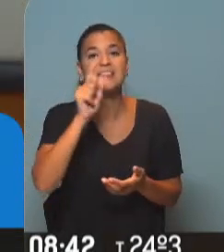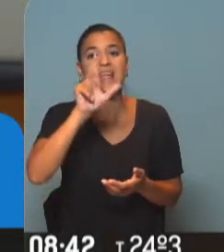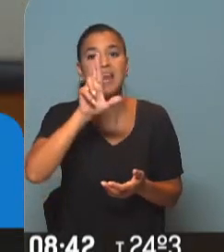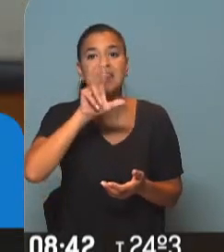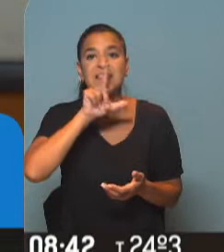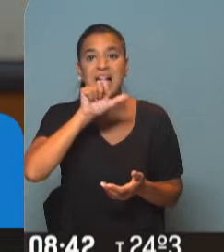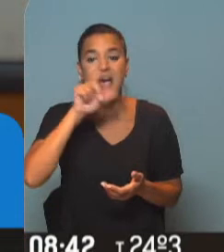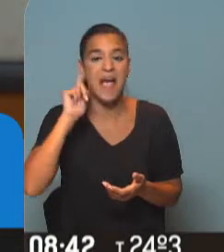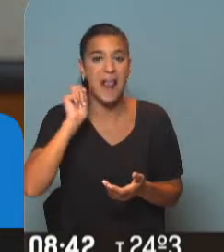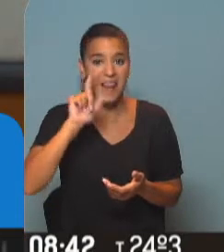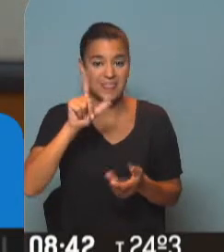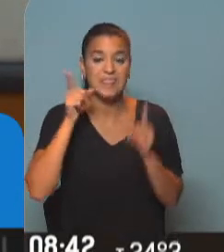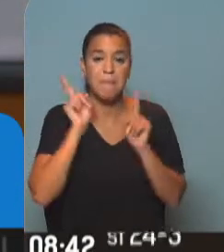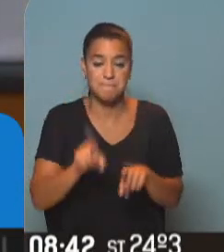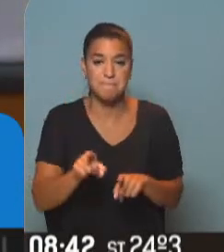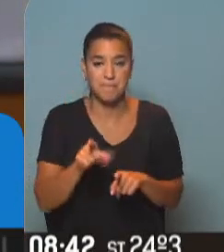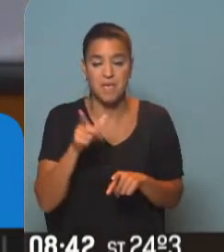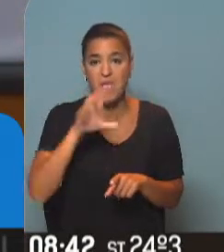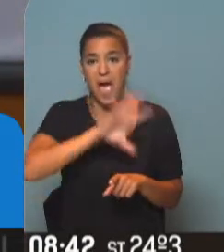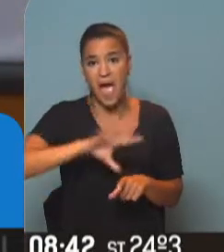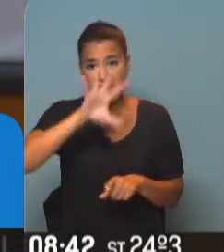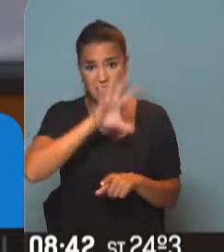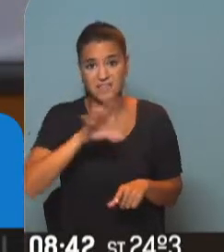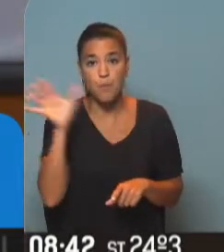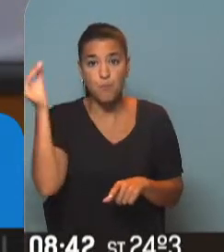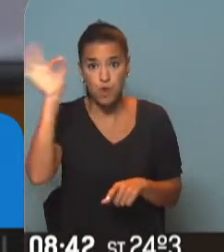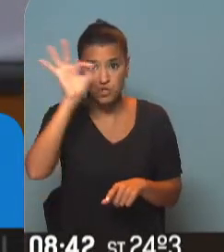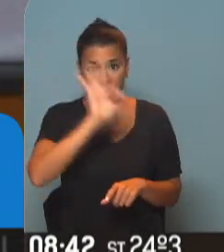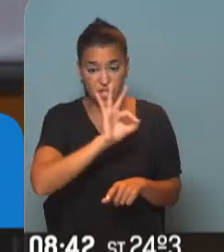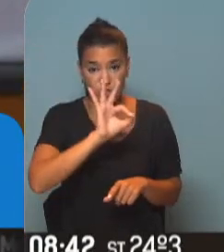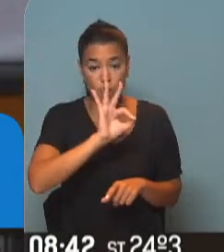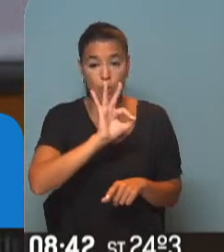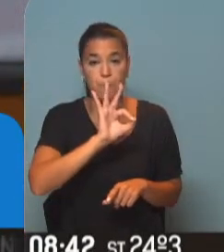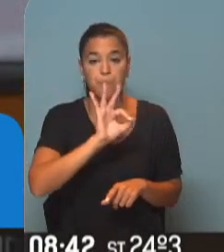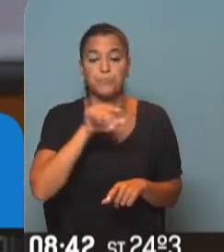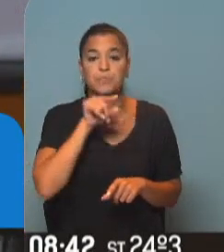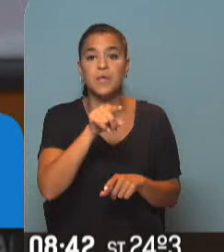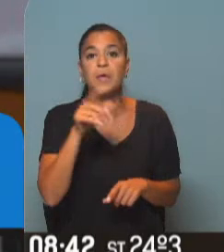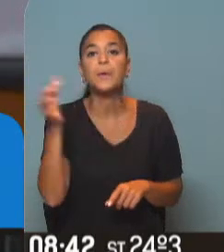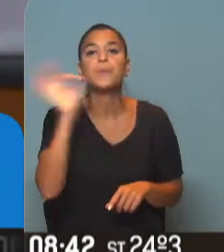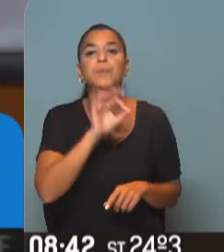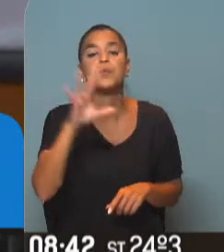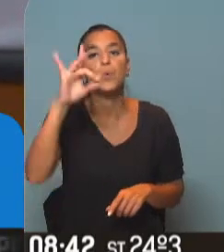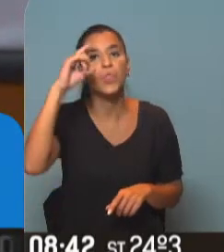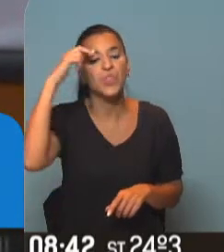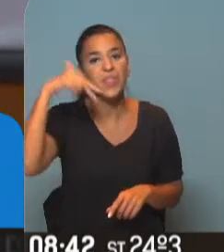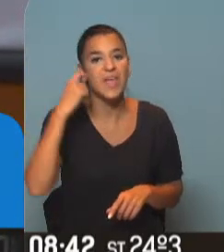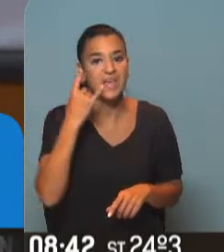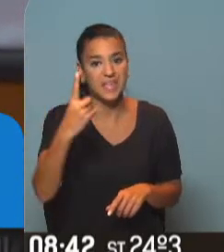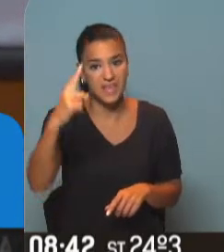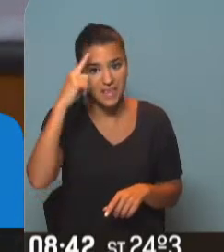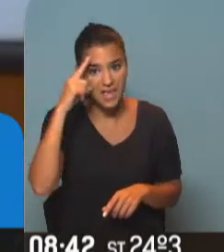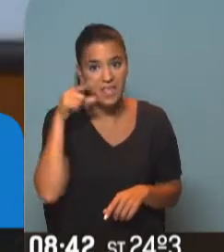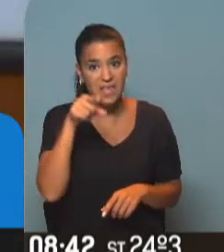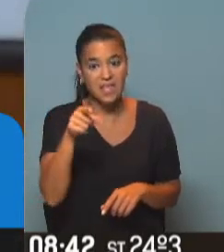así que en todas esas áreas y en todas las áreas del país donde está el mosquito que lo transmite a este virus que es el virus del dengue que es el mosquito aedes egypti